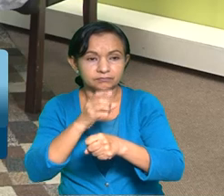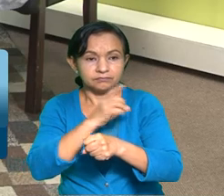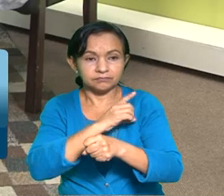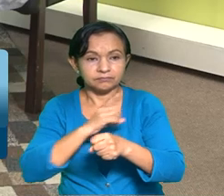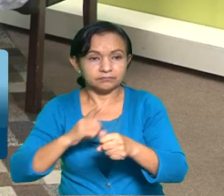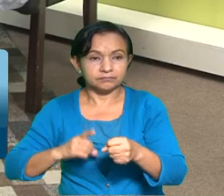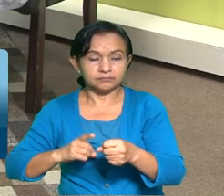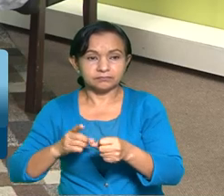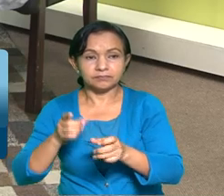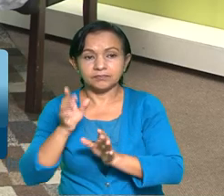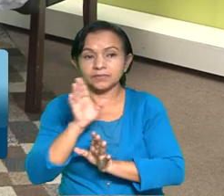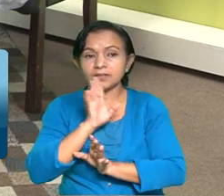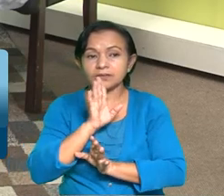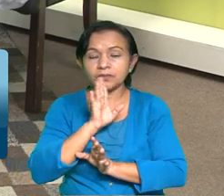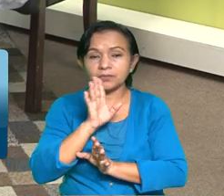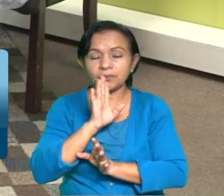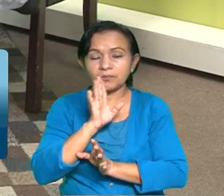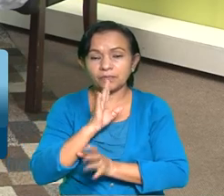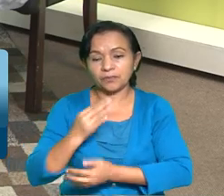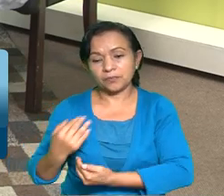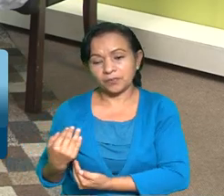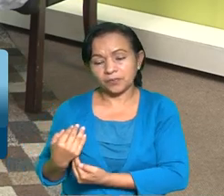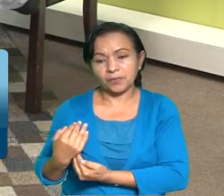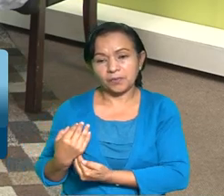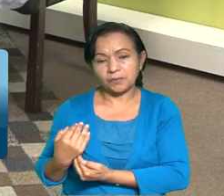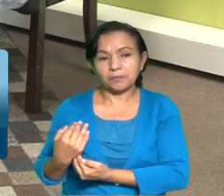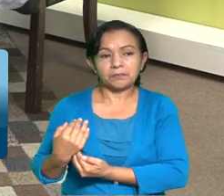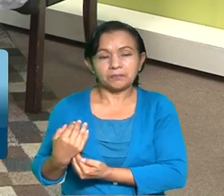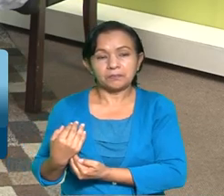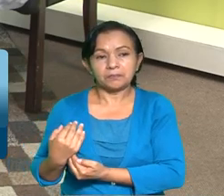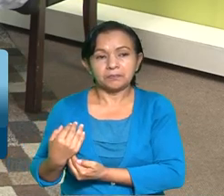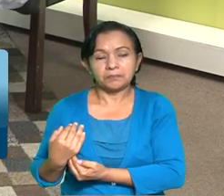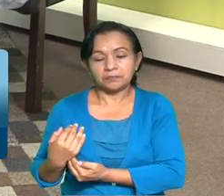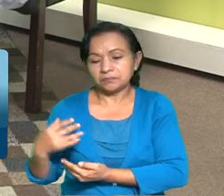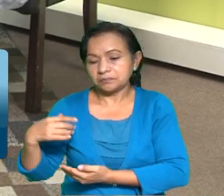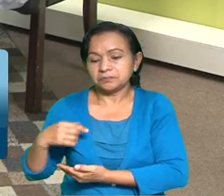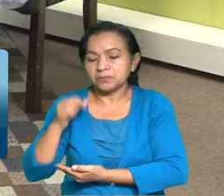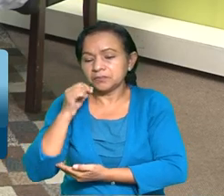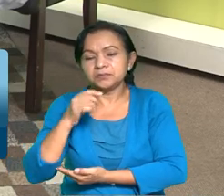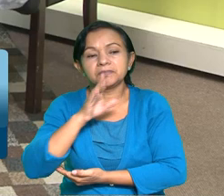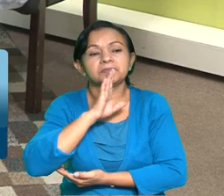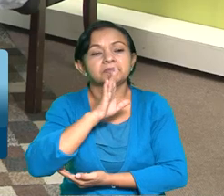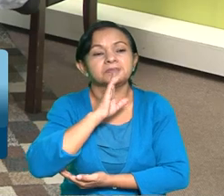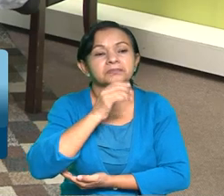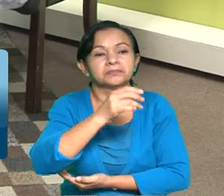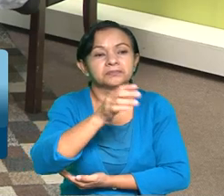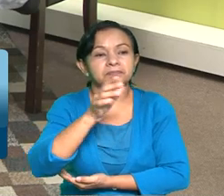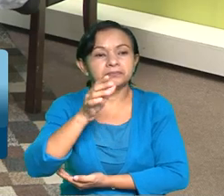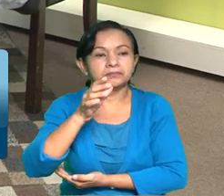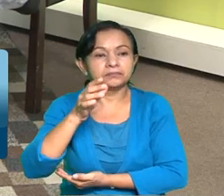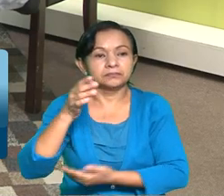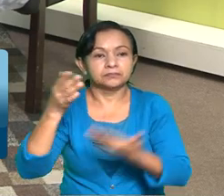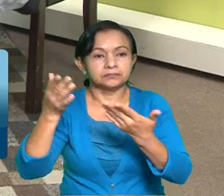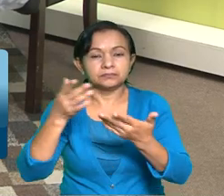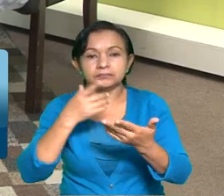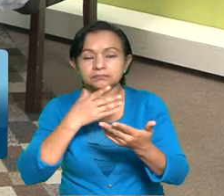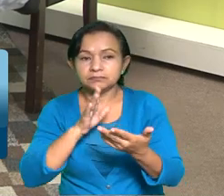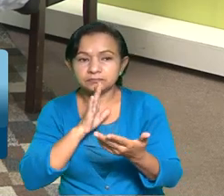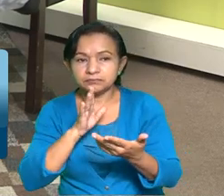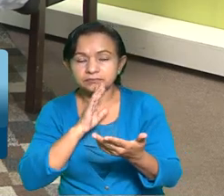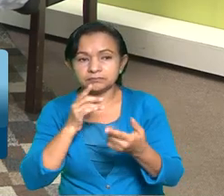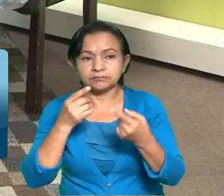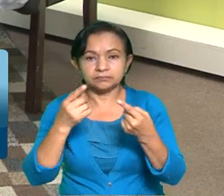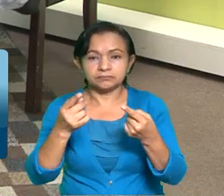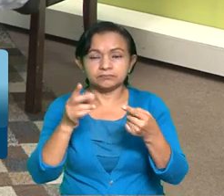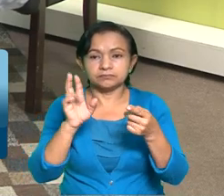estaba tomando la palabra, el bebé le pidió leche, la tenía en brazos y le dio a amamantar. Y recibió un montón de comentarios, ¿verdad?,